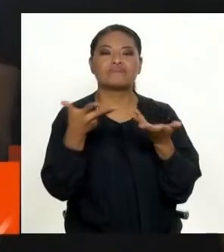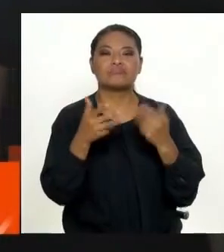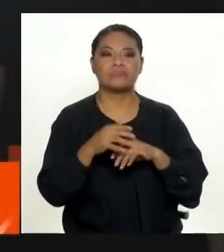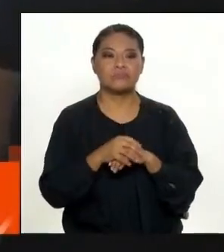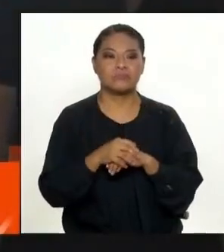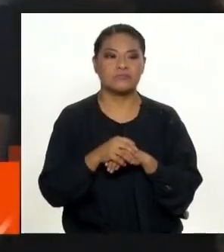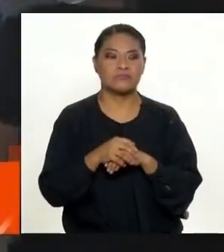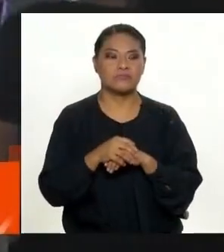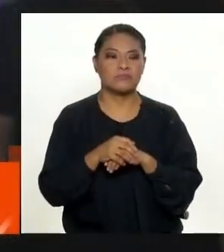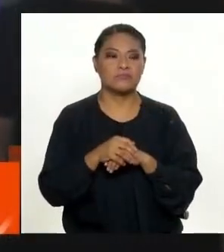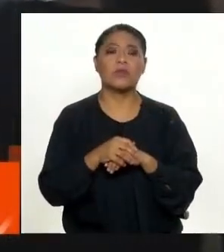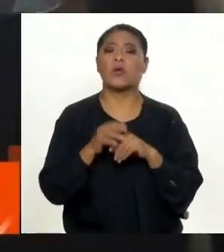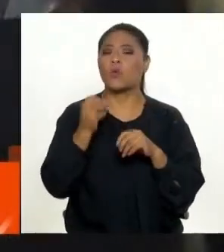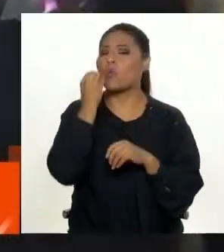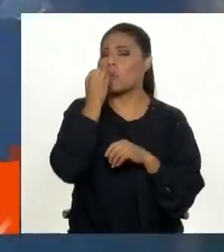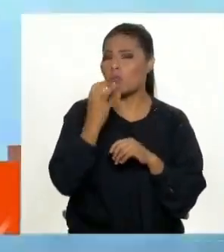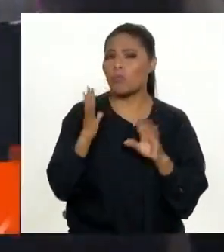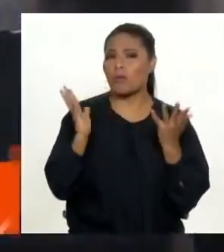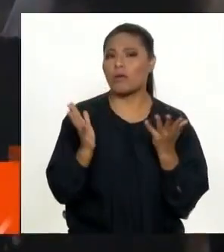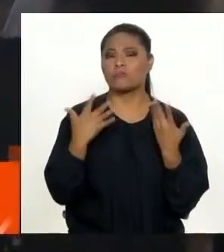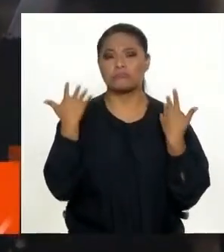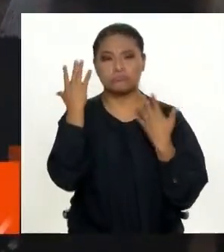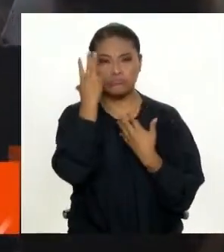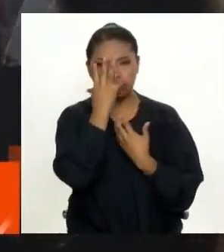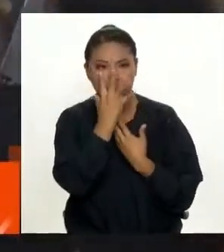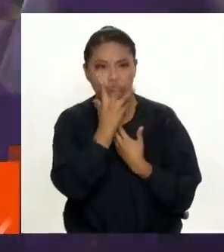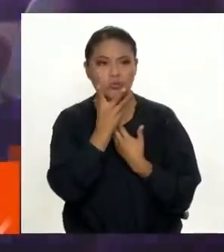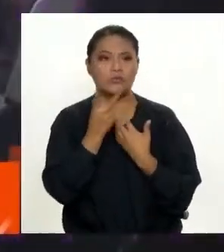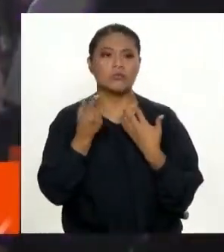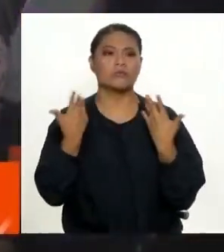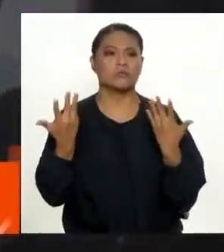lleve más bacán, más elegante, más chévere.